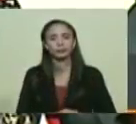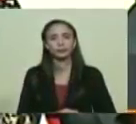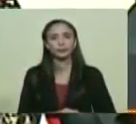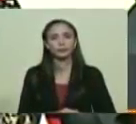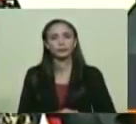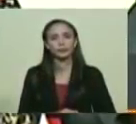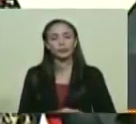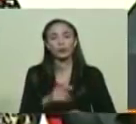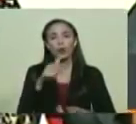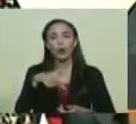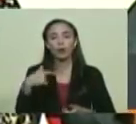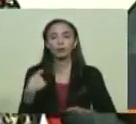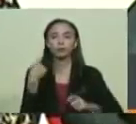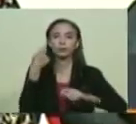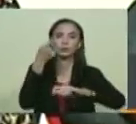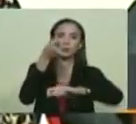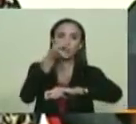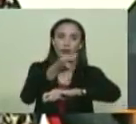quienes hoy se gradúan